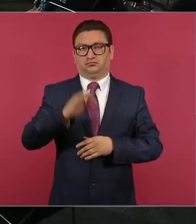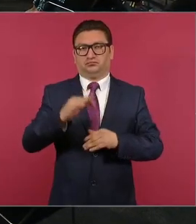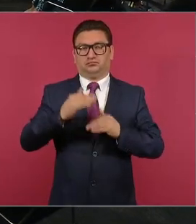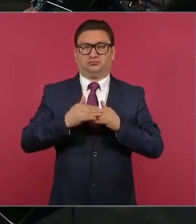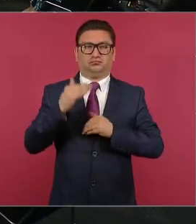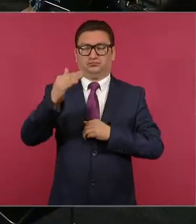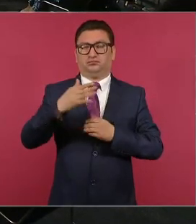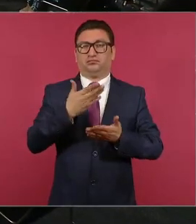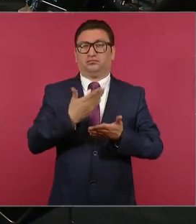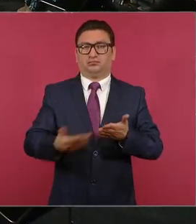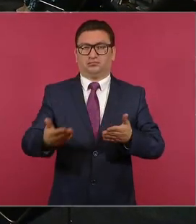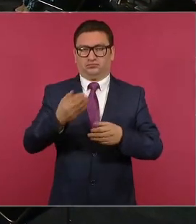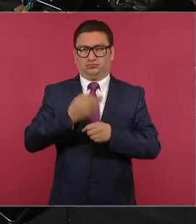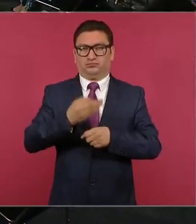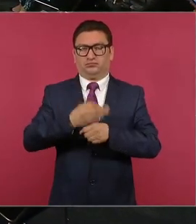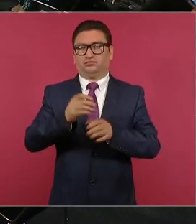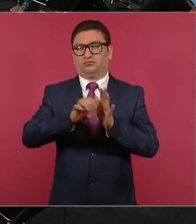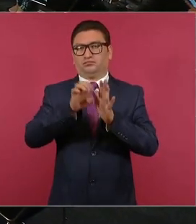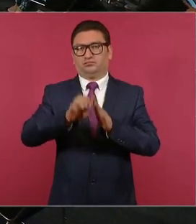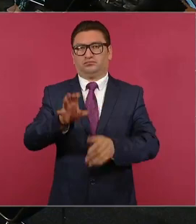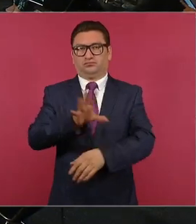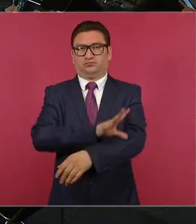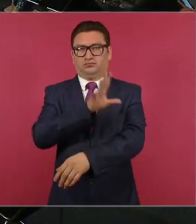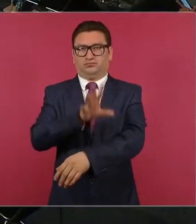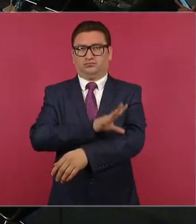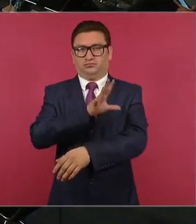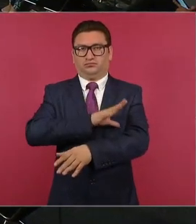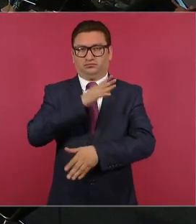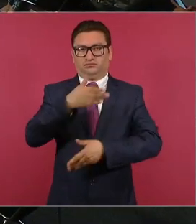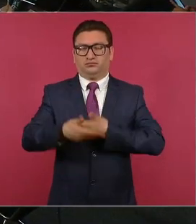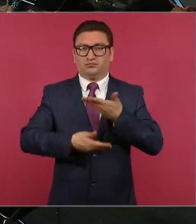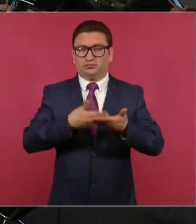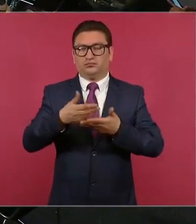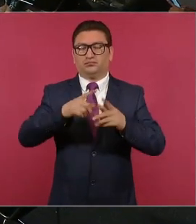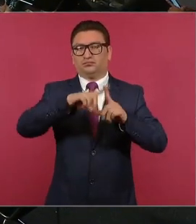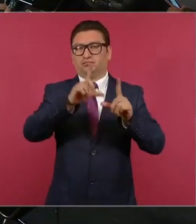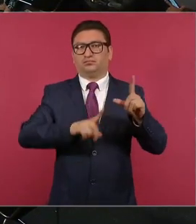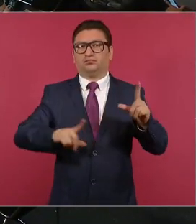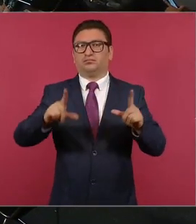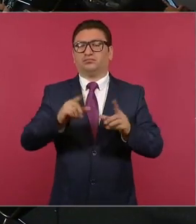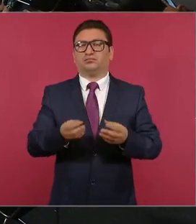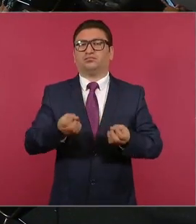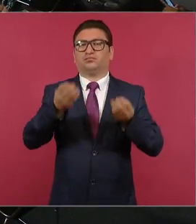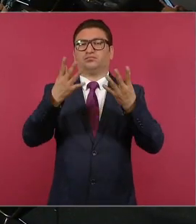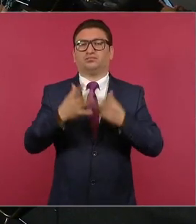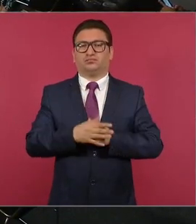actualmente el servicio de energía eléctrica llega a qué porcentaje?